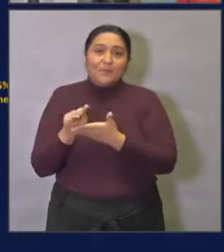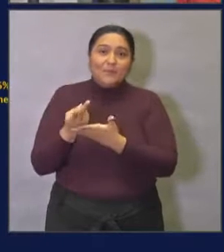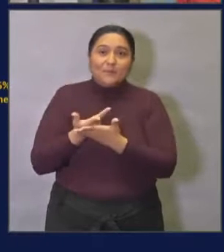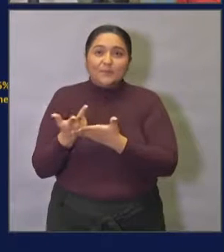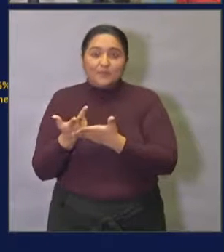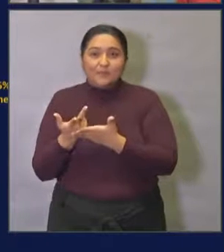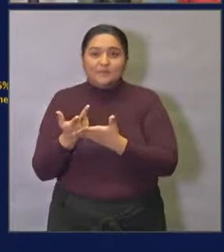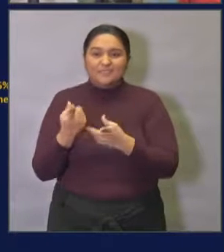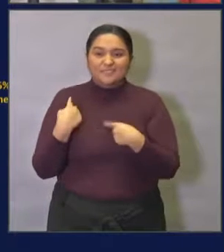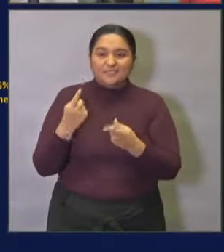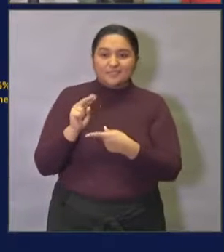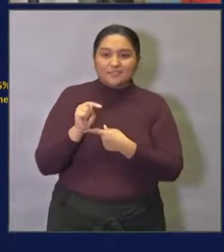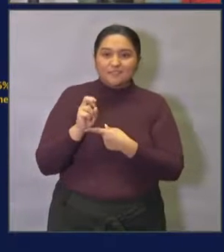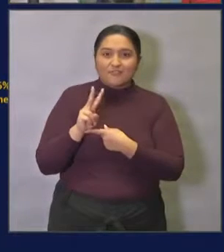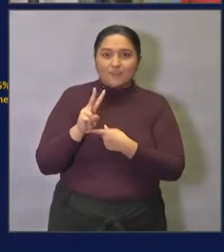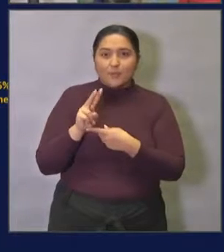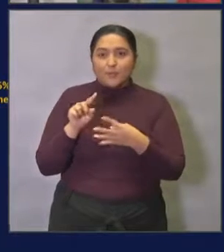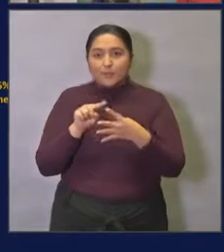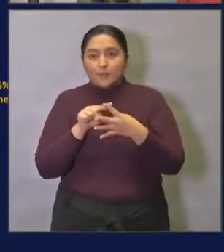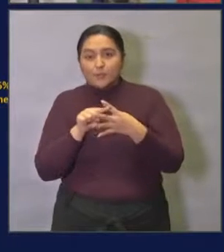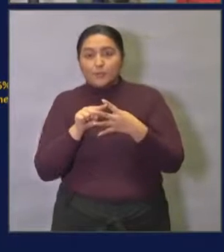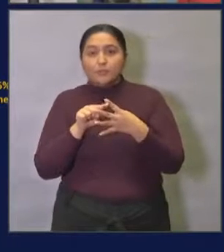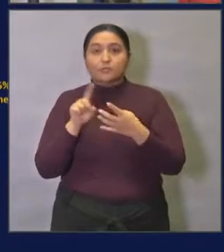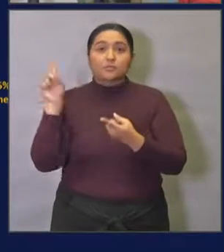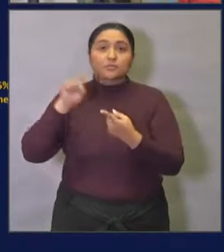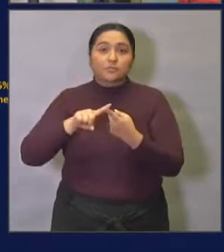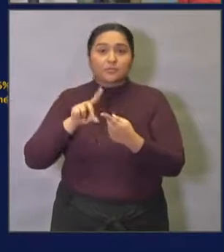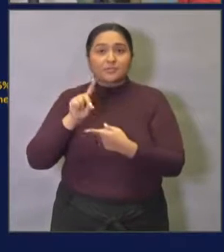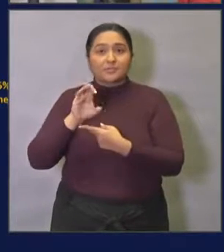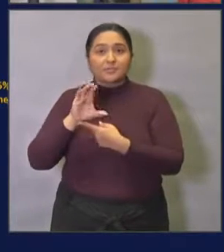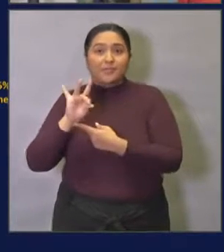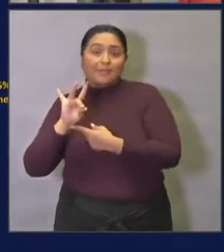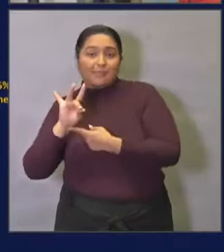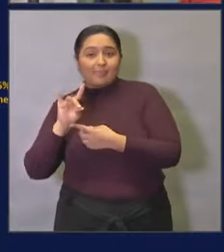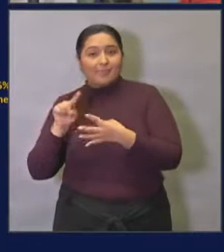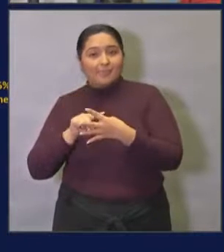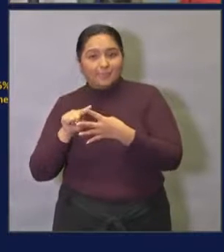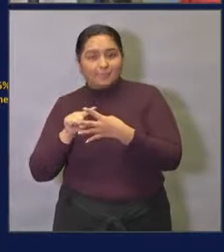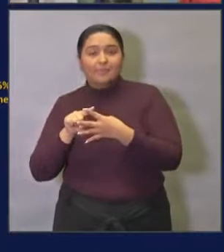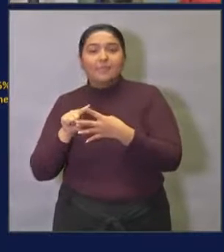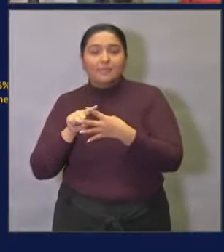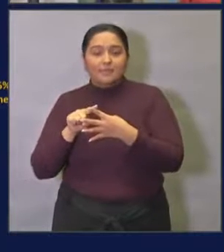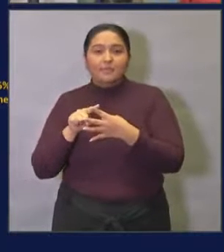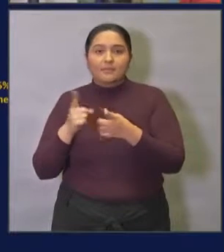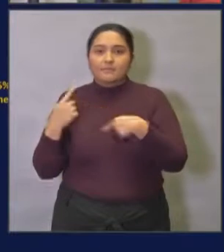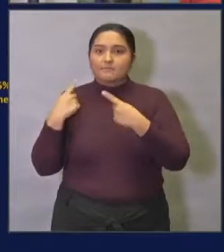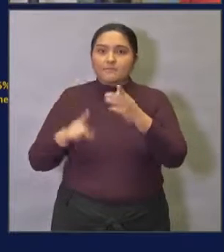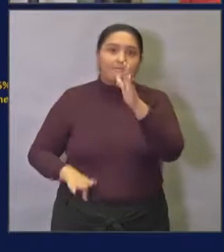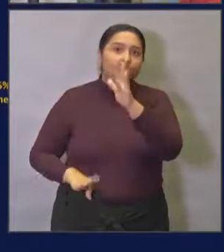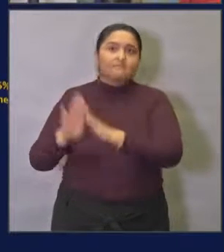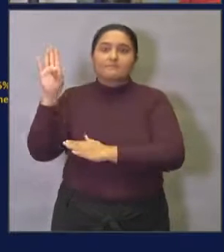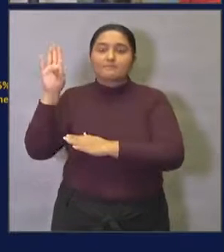1 de noviembre hasta el 8 de diciembre, el promedio de casos diarios aumentó en un